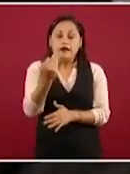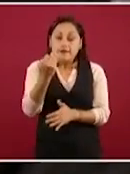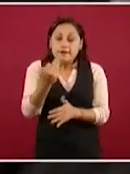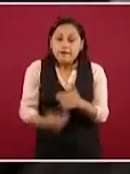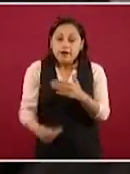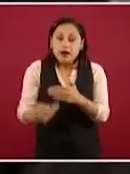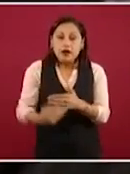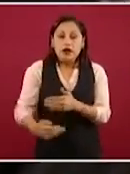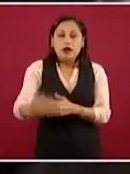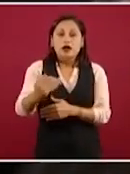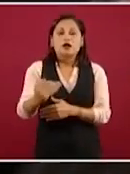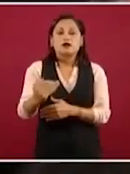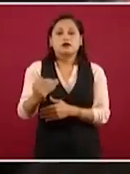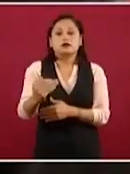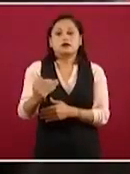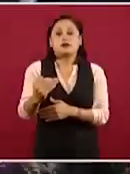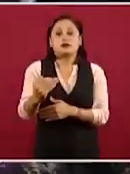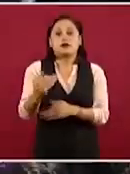proceso